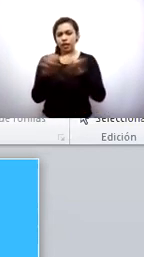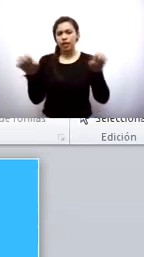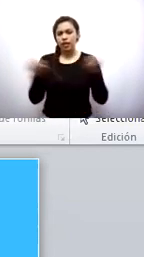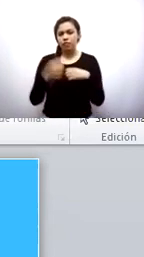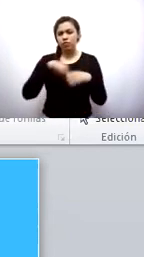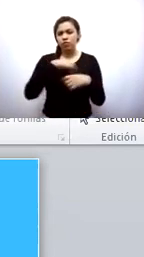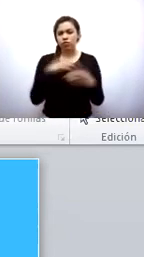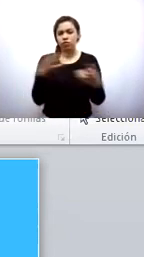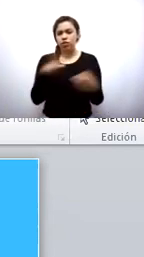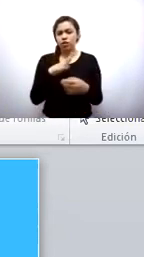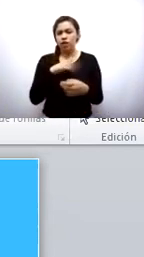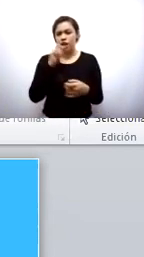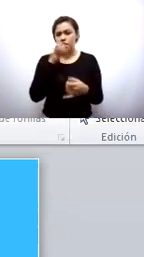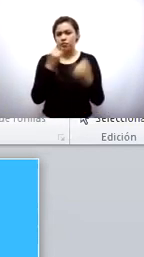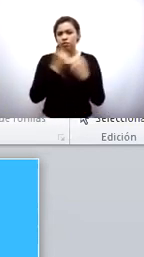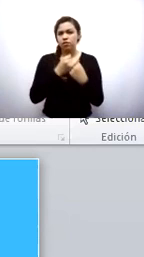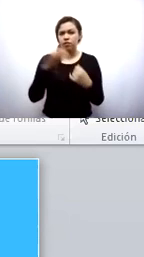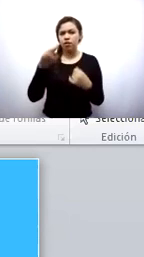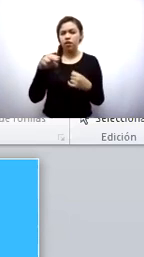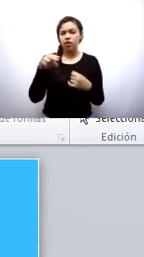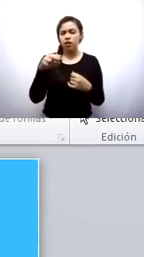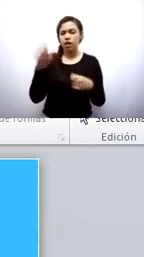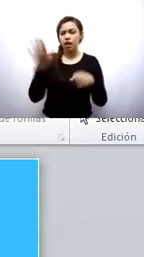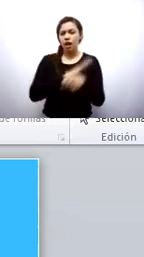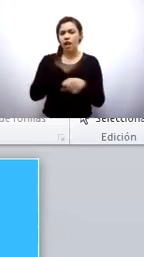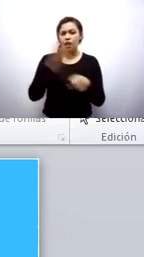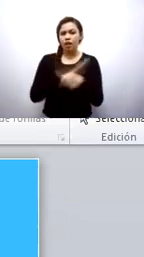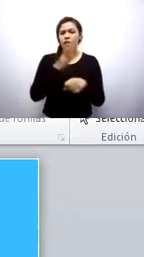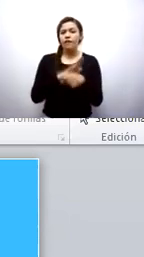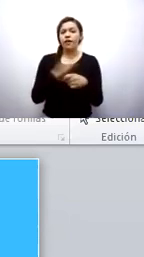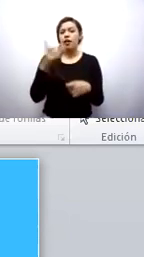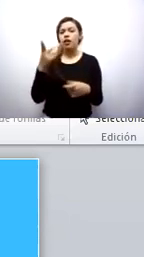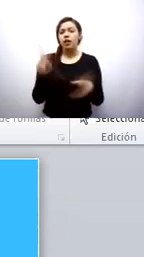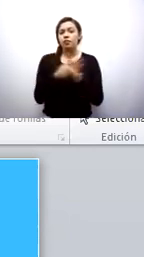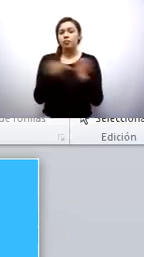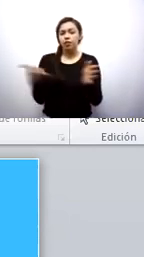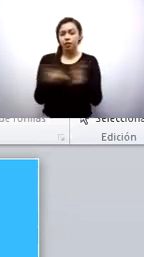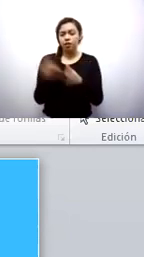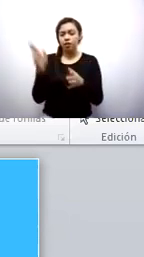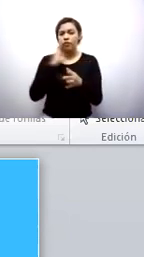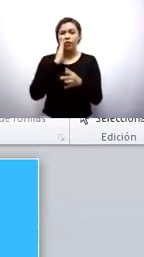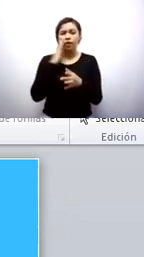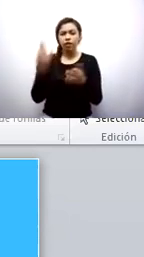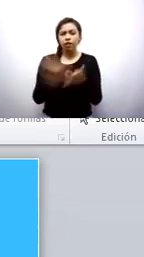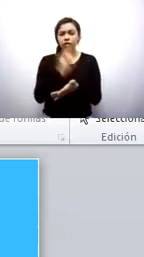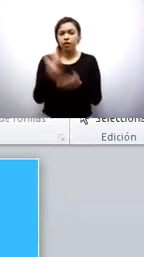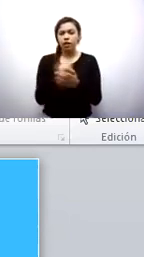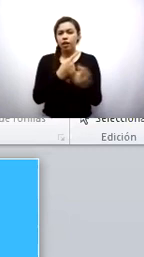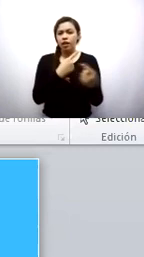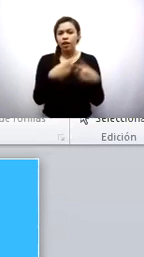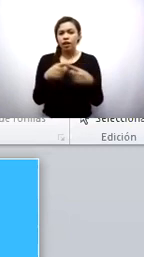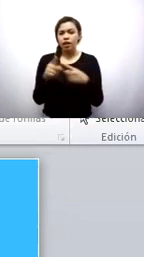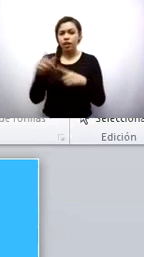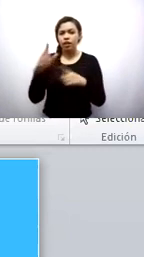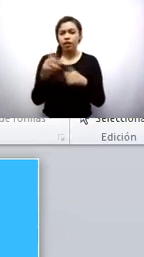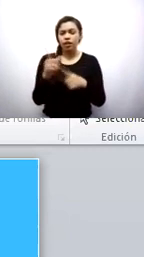muy comentadas también estas notas, pues en periódicos, en redes, en pues distintas plataformas de los